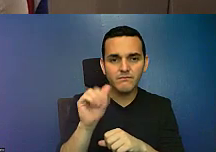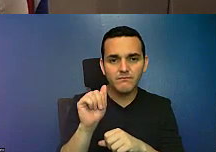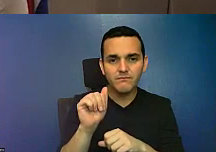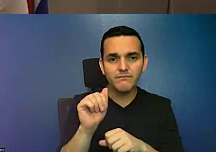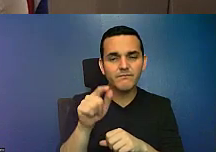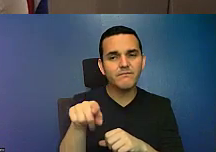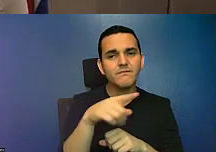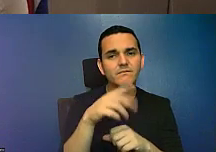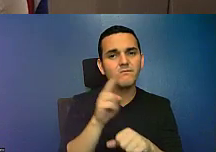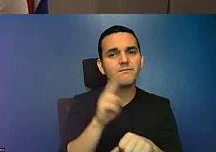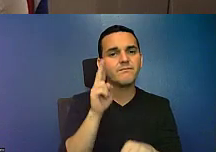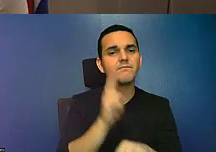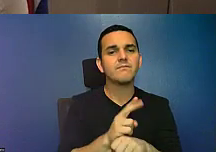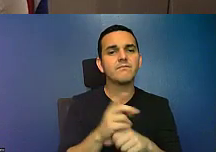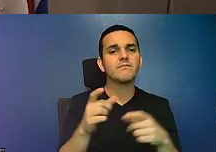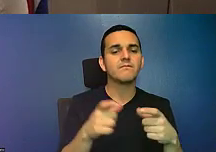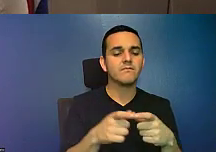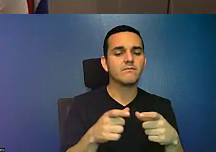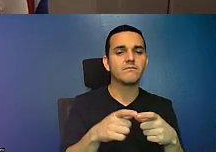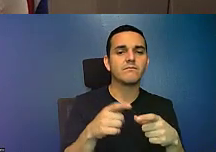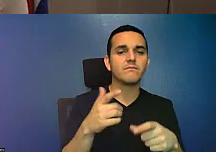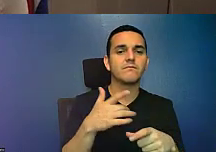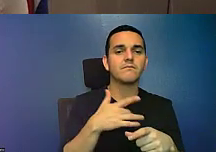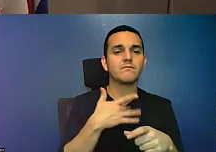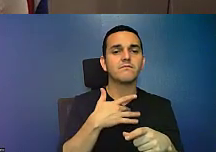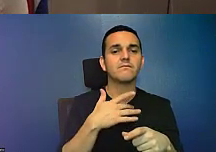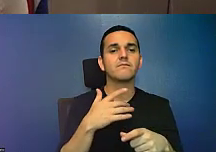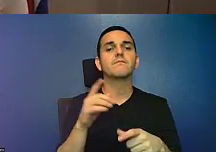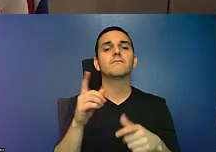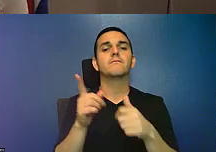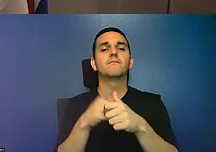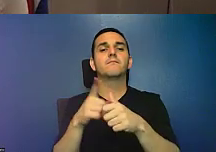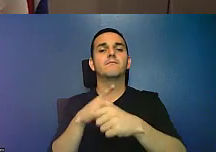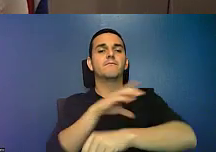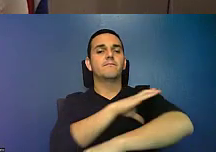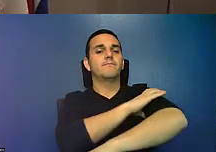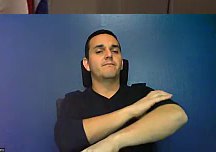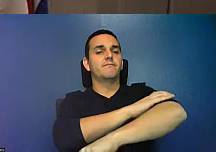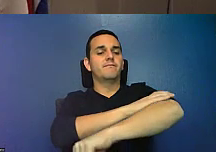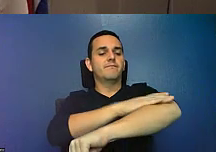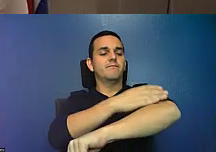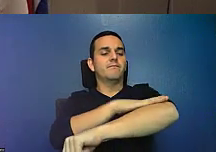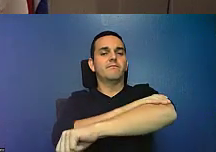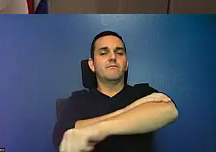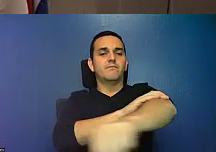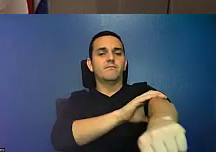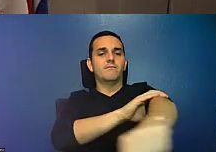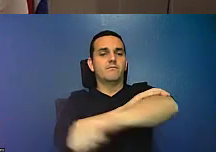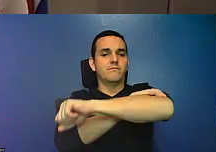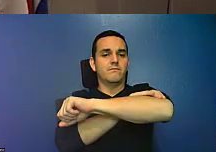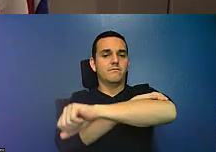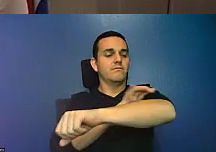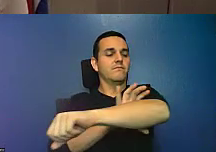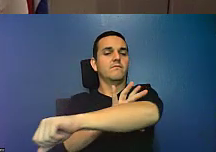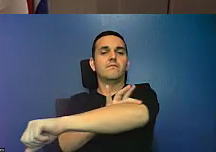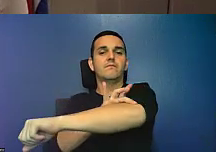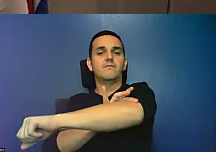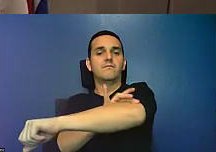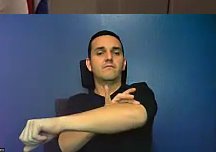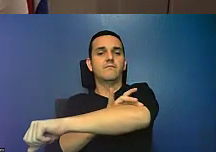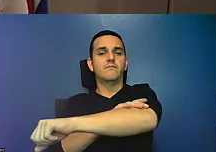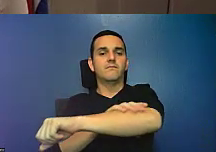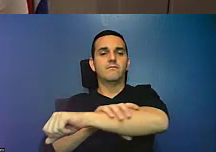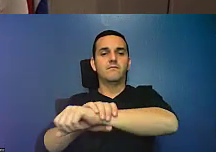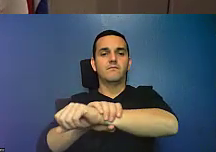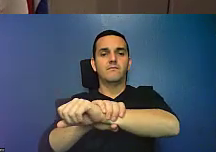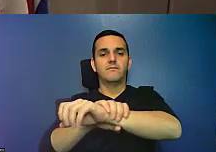sensores. En principio, aplicados a una articulación que tengan que puedan sentir y después